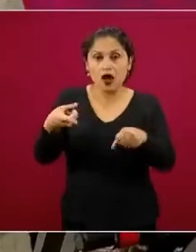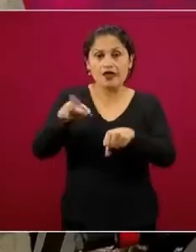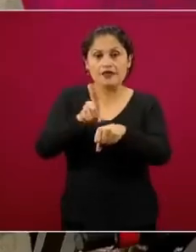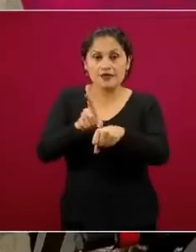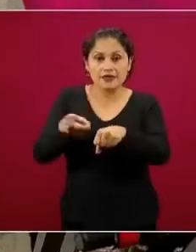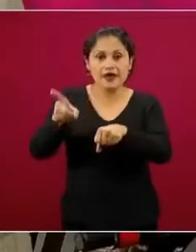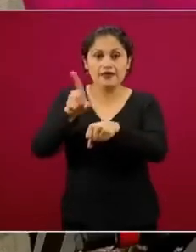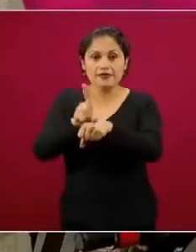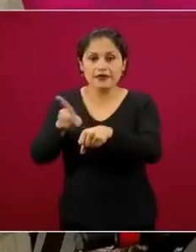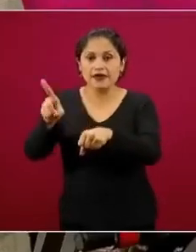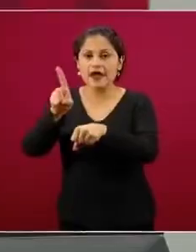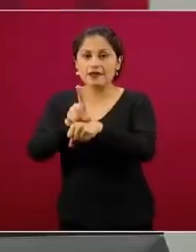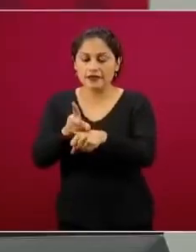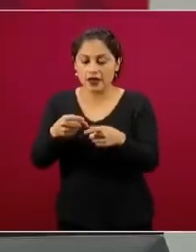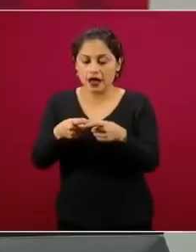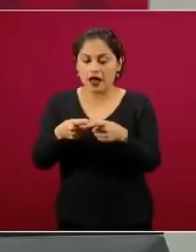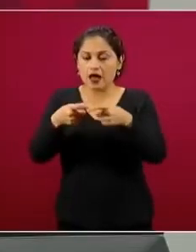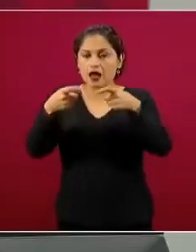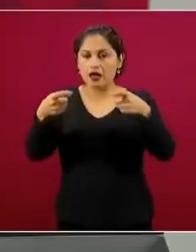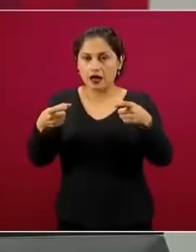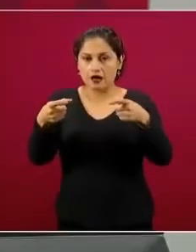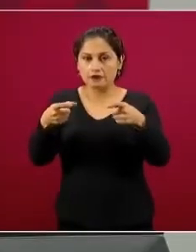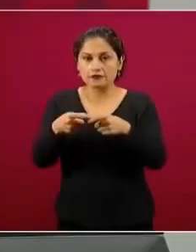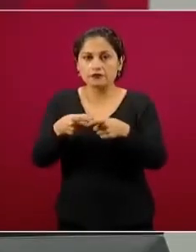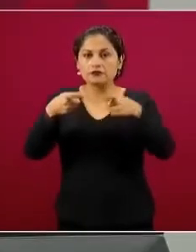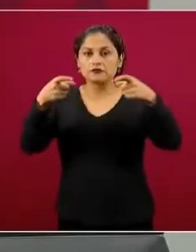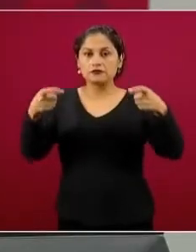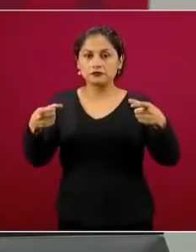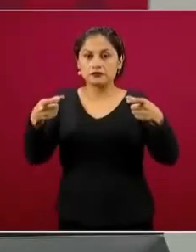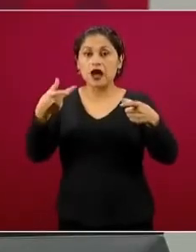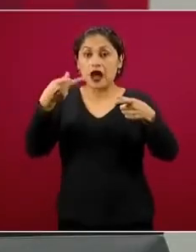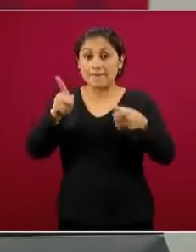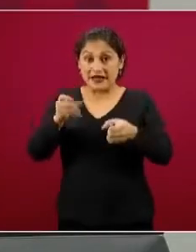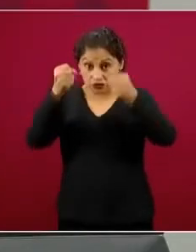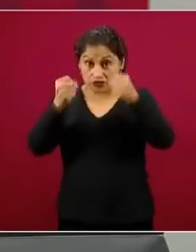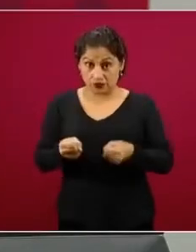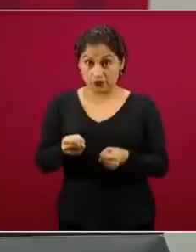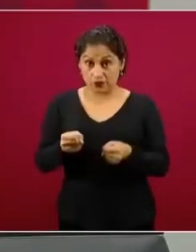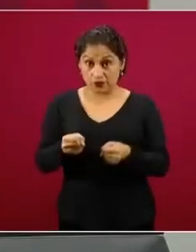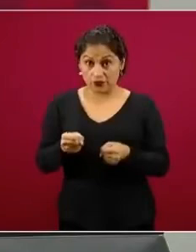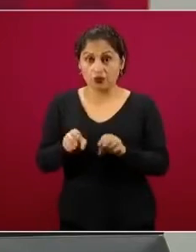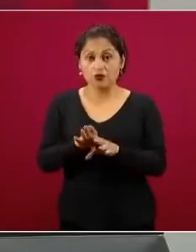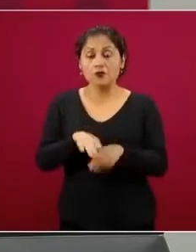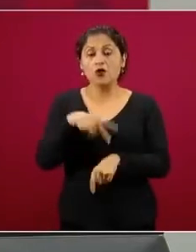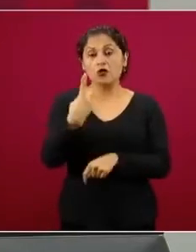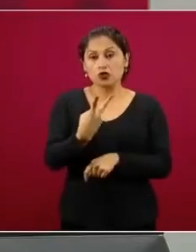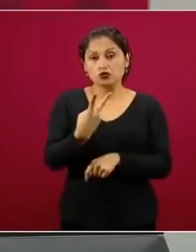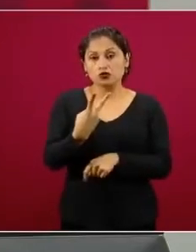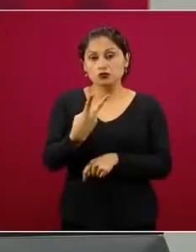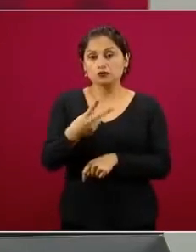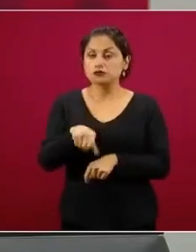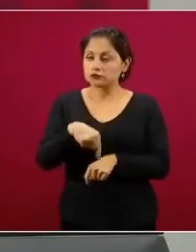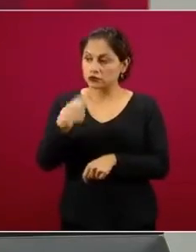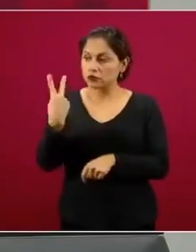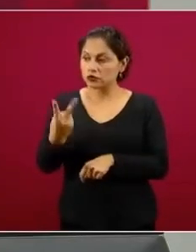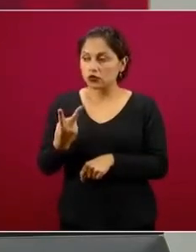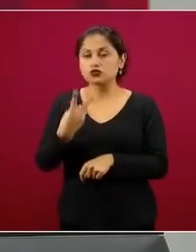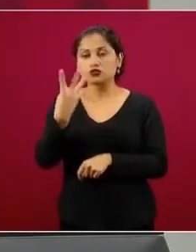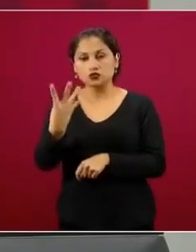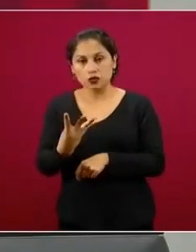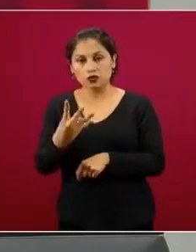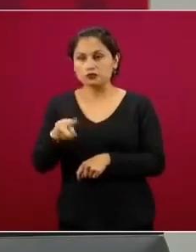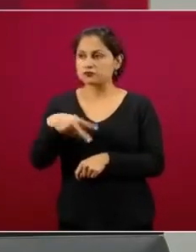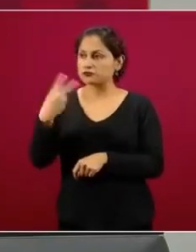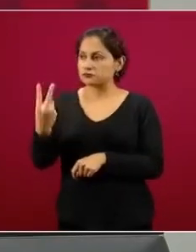pero no en un aumento lineal. No es que vaya 2 y otros 2 y otros 2. La escala